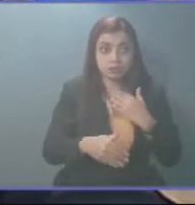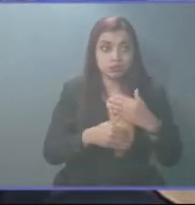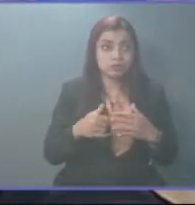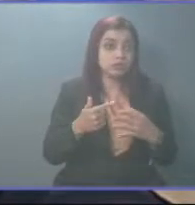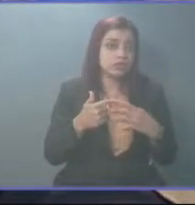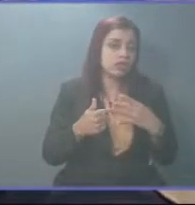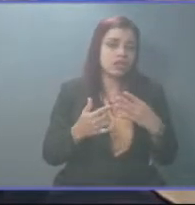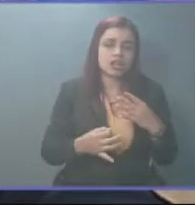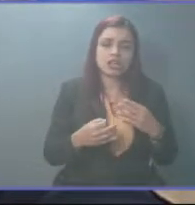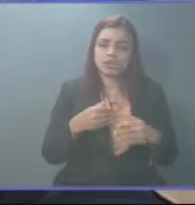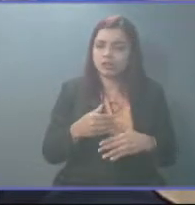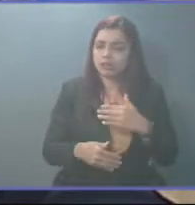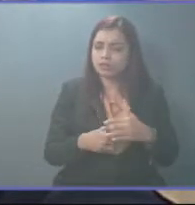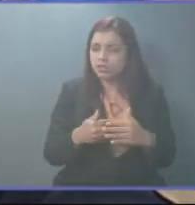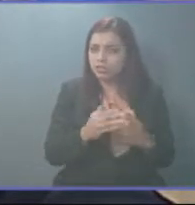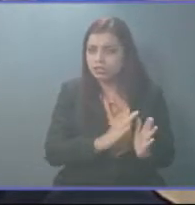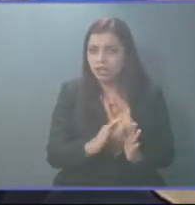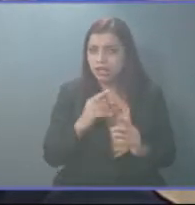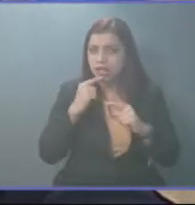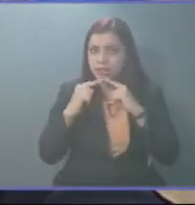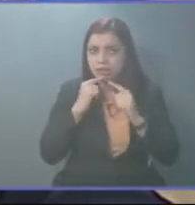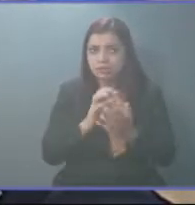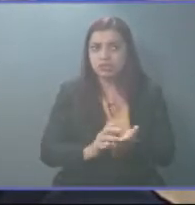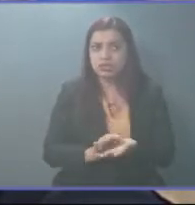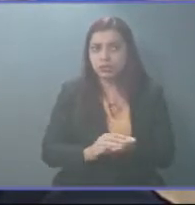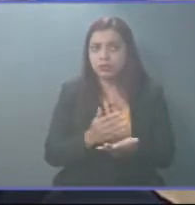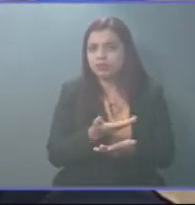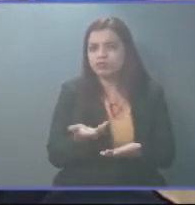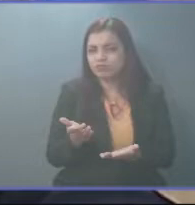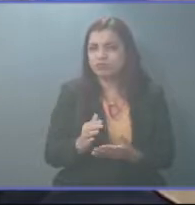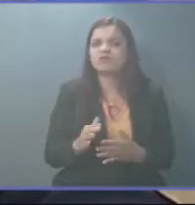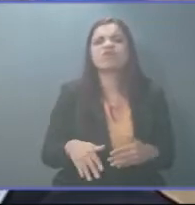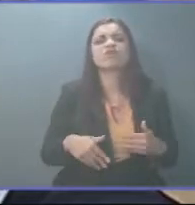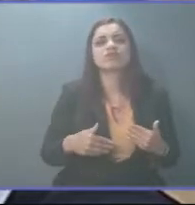Ley de Procedimientos Administrativos de la siguiente forma.